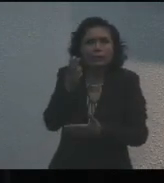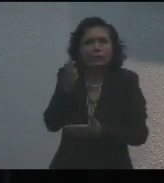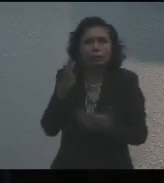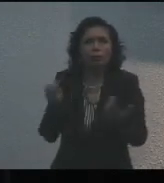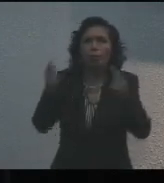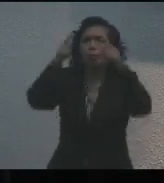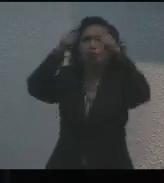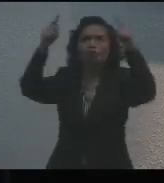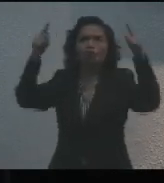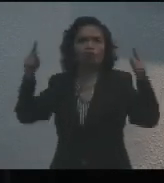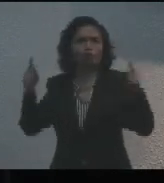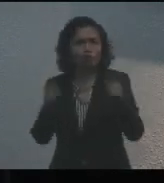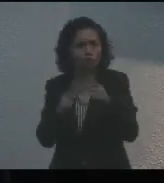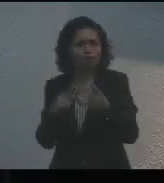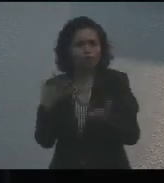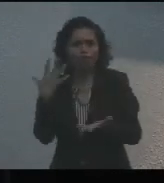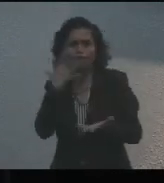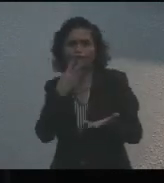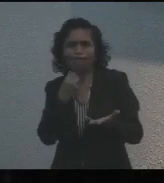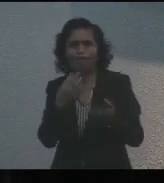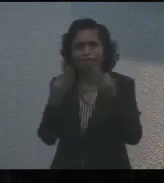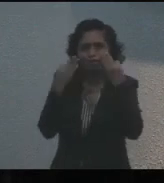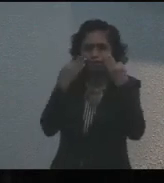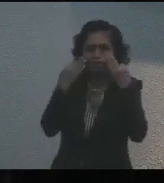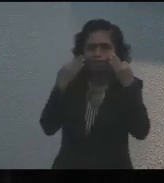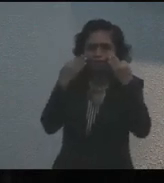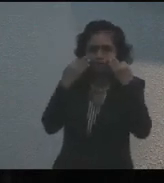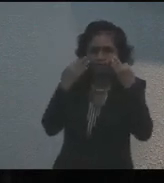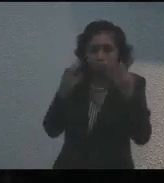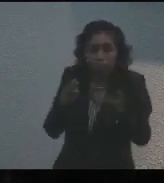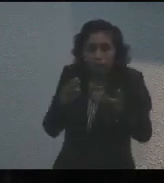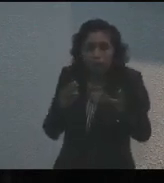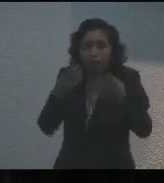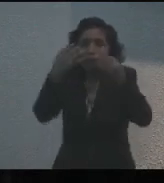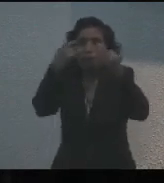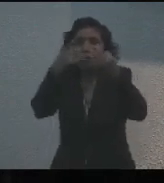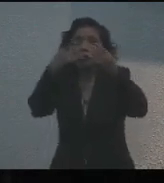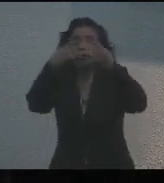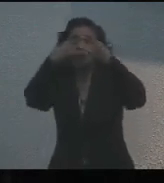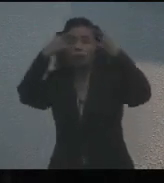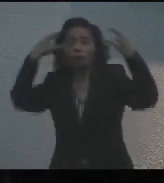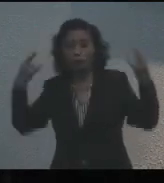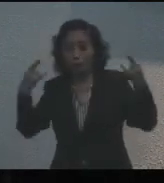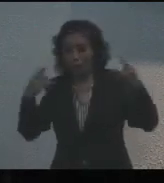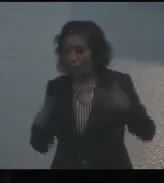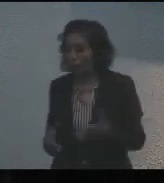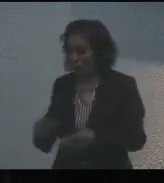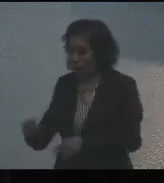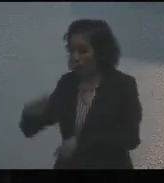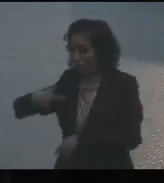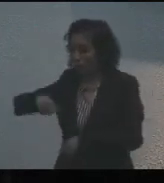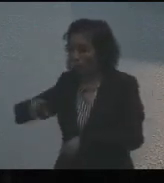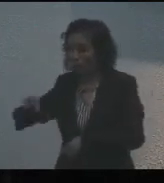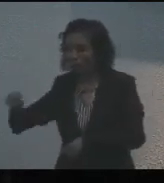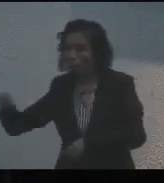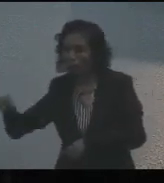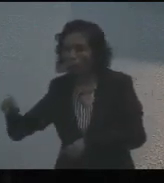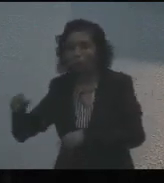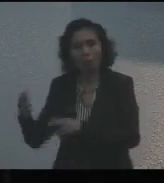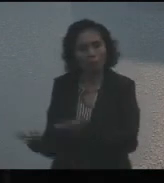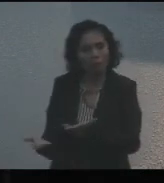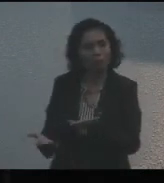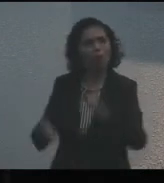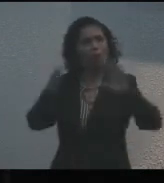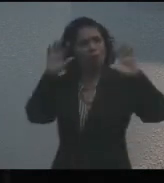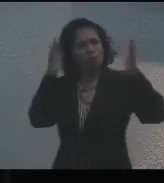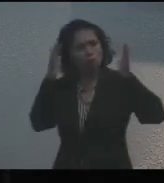ideal y referencial para ser testigos del momento histórico en que el pueblo quintanarroense se une a la celebración